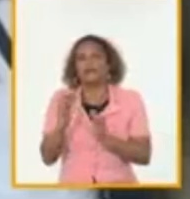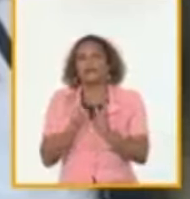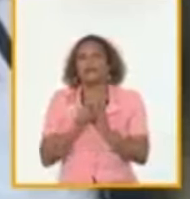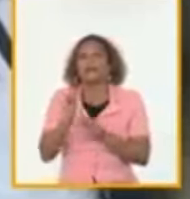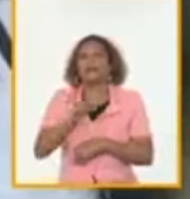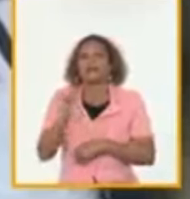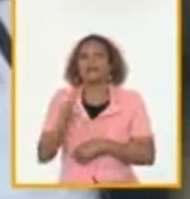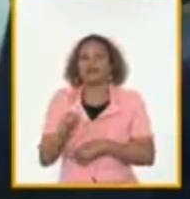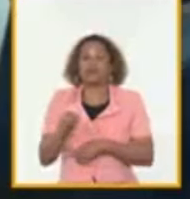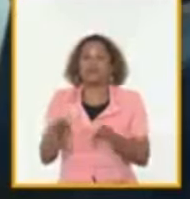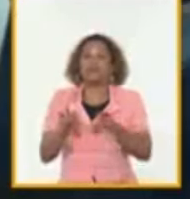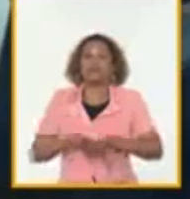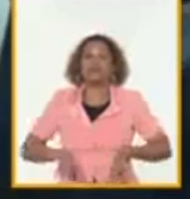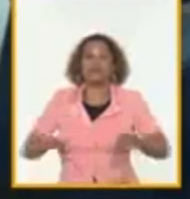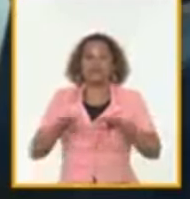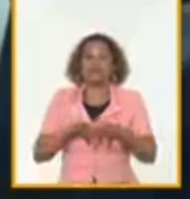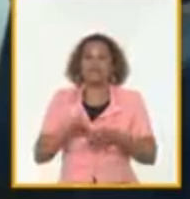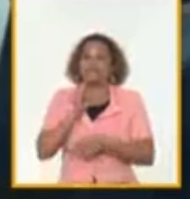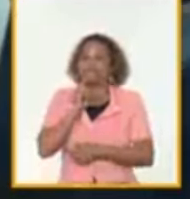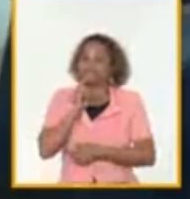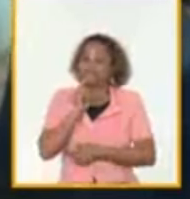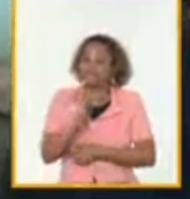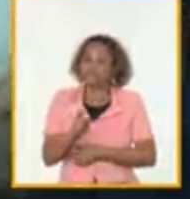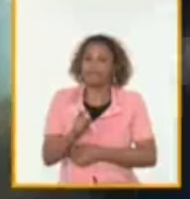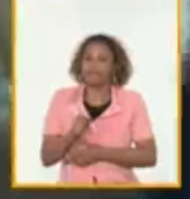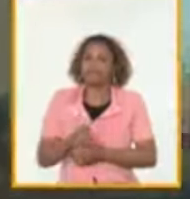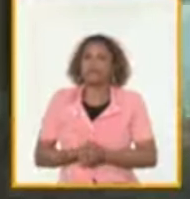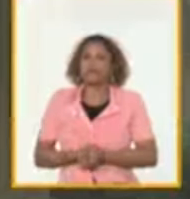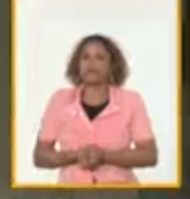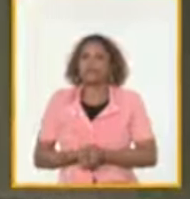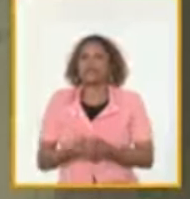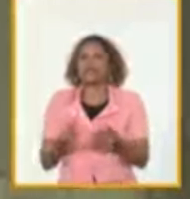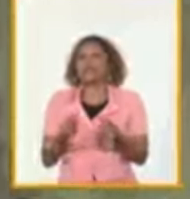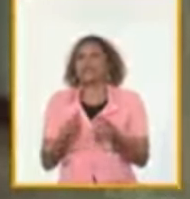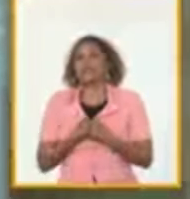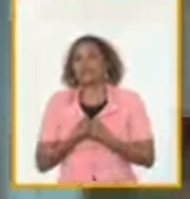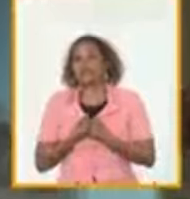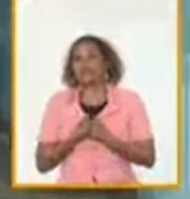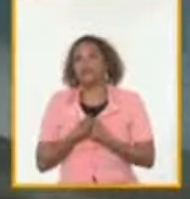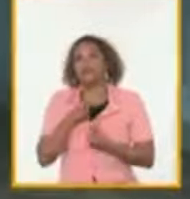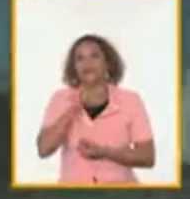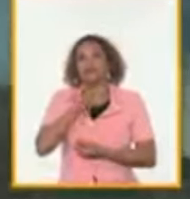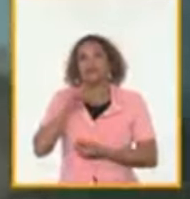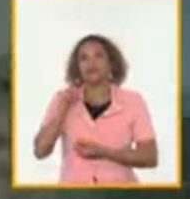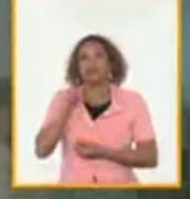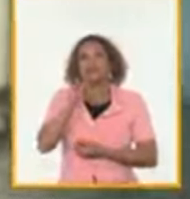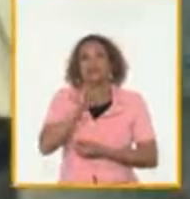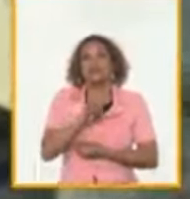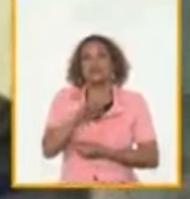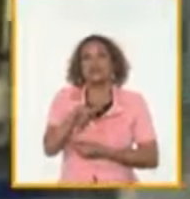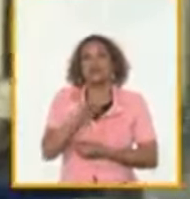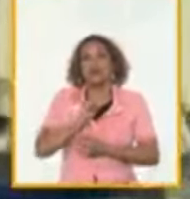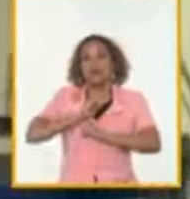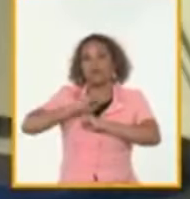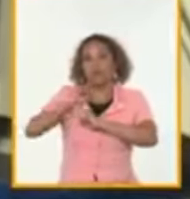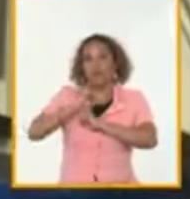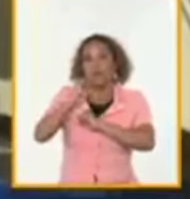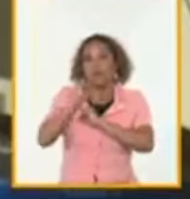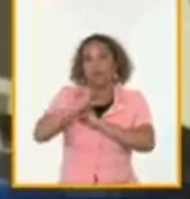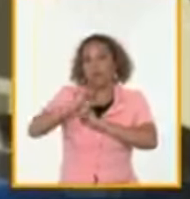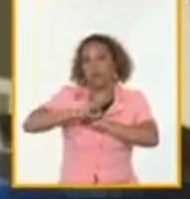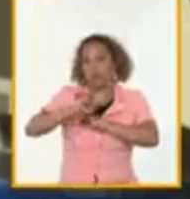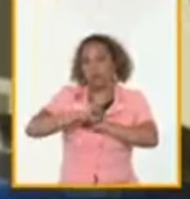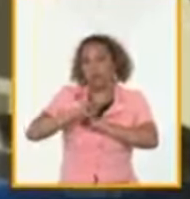situación del agua a 38,000 personas recibimos también en en villac Clara seis nuevas bombas a partir